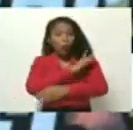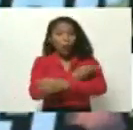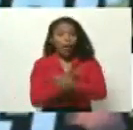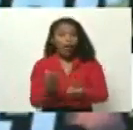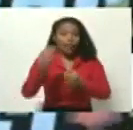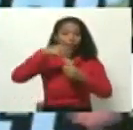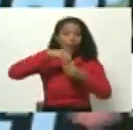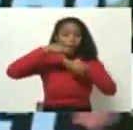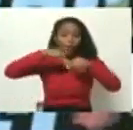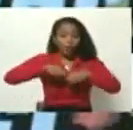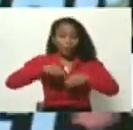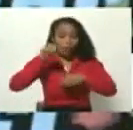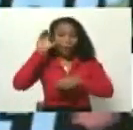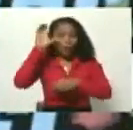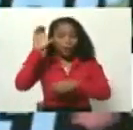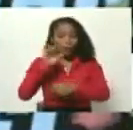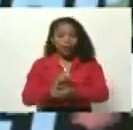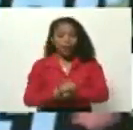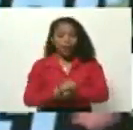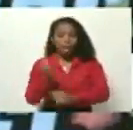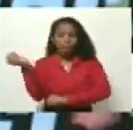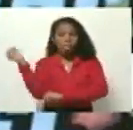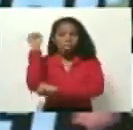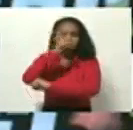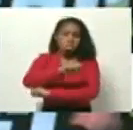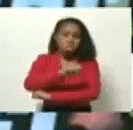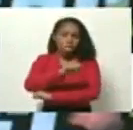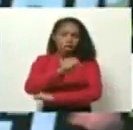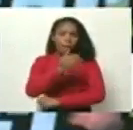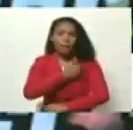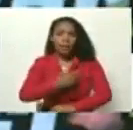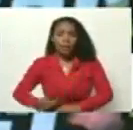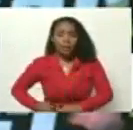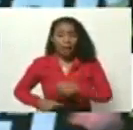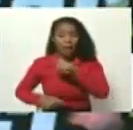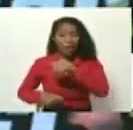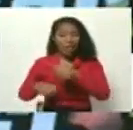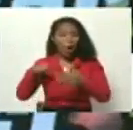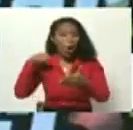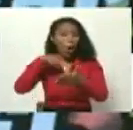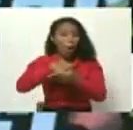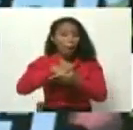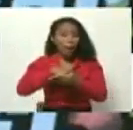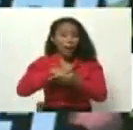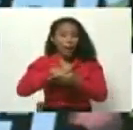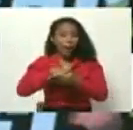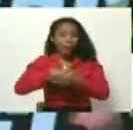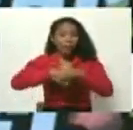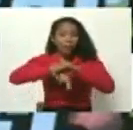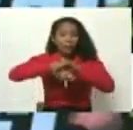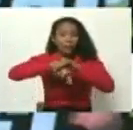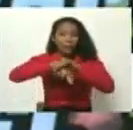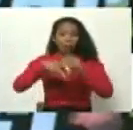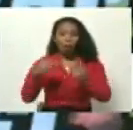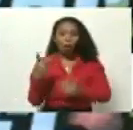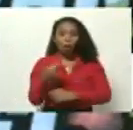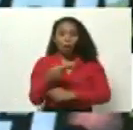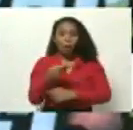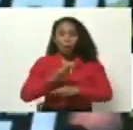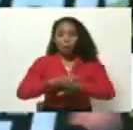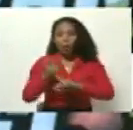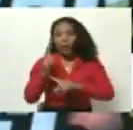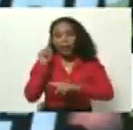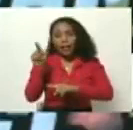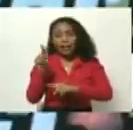del país, derrocaron al presidente. Eso fue un golpe de patas cortas, porque